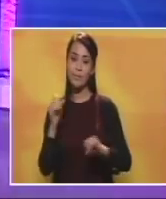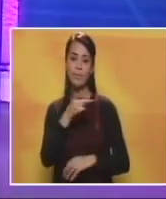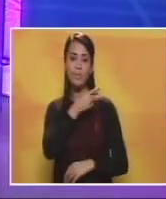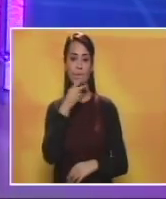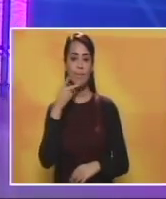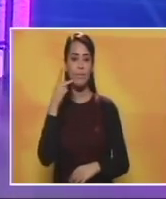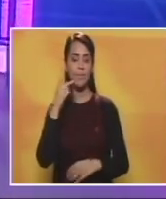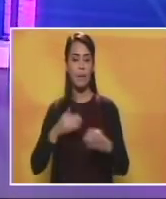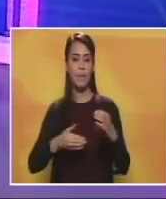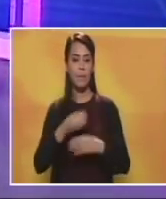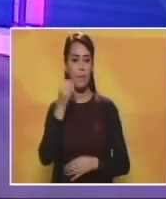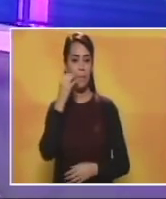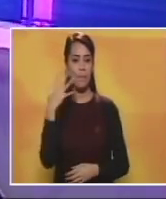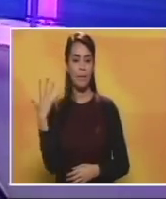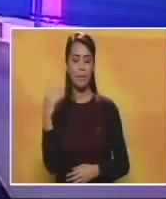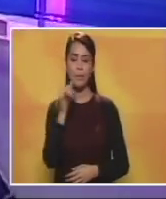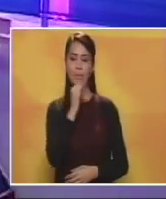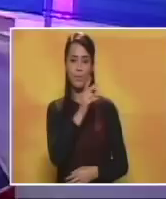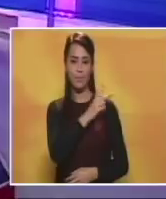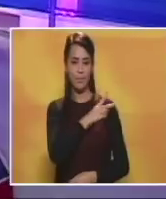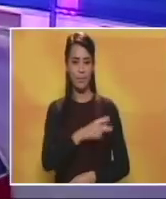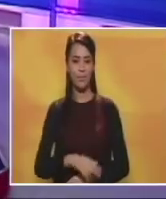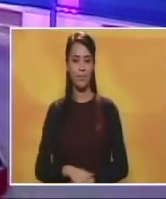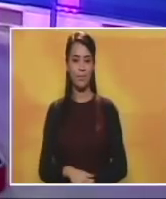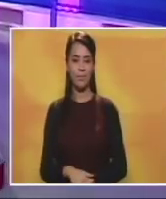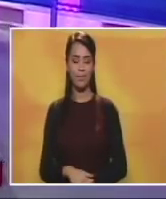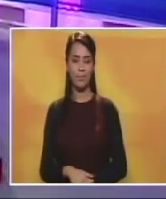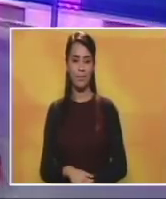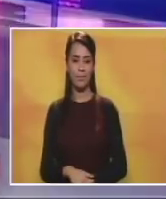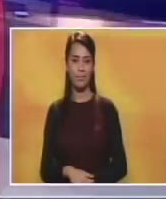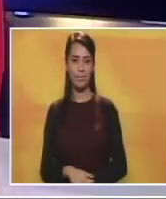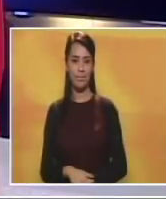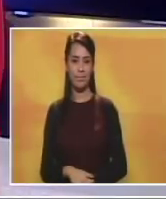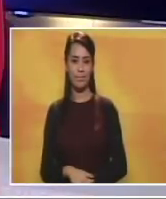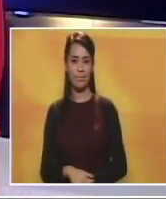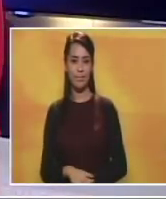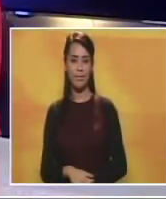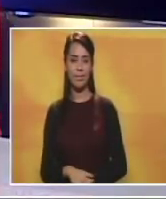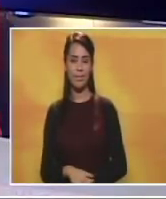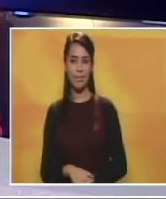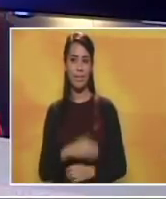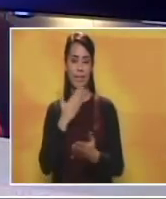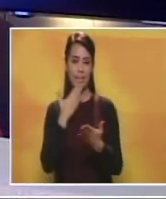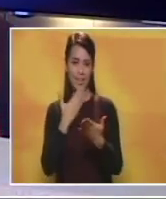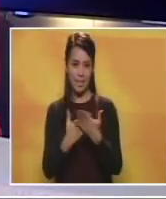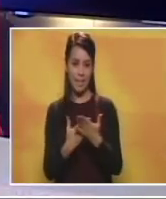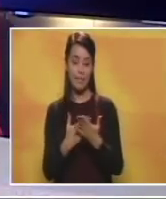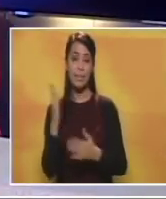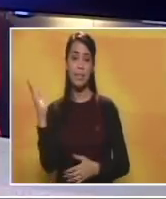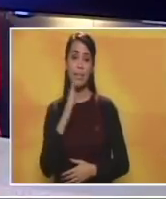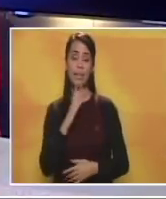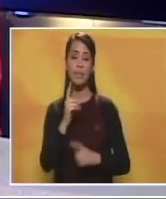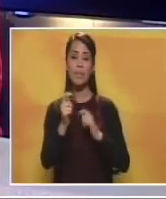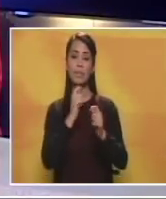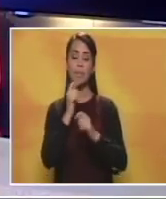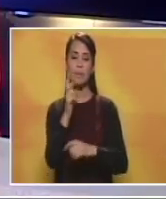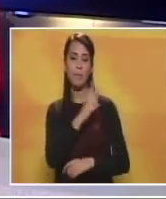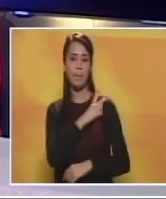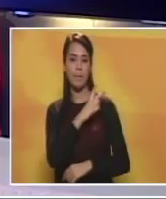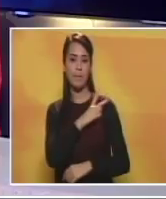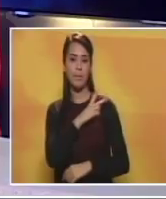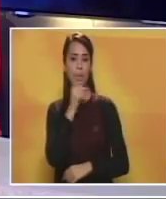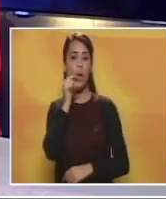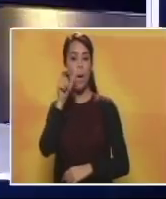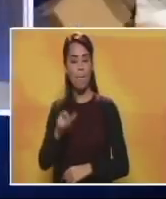Carelis Cuadros y los espero en una próxima emisión de Estrenos y Estrellas por su noticiero Venevisión. Gracias, Cariali. Al regreso de una entrevista a Venevisión,